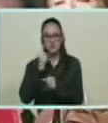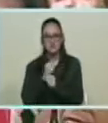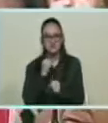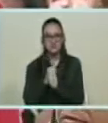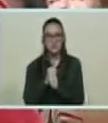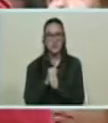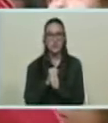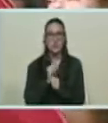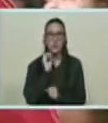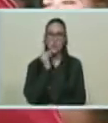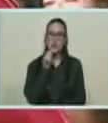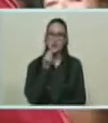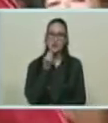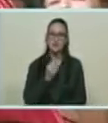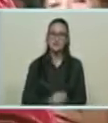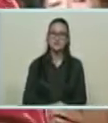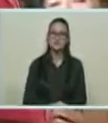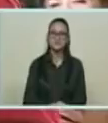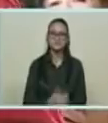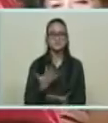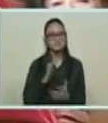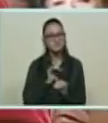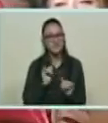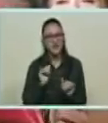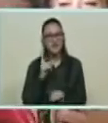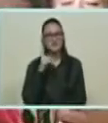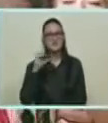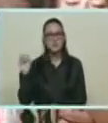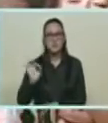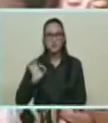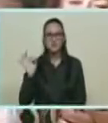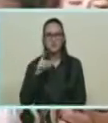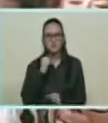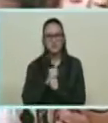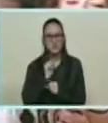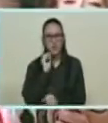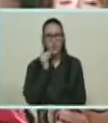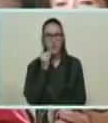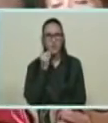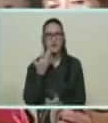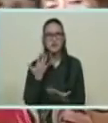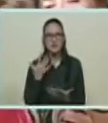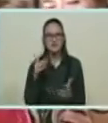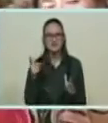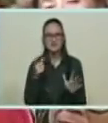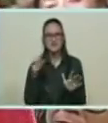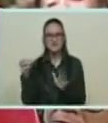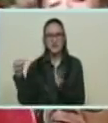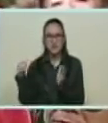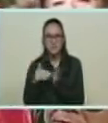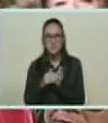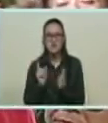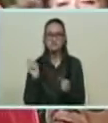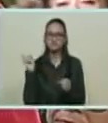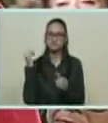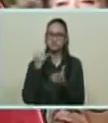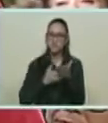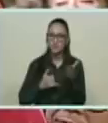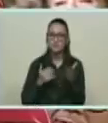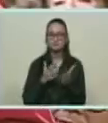Juvenil. Pero bueno, ya el 100% de Chamba Juvenil, que eran los 600.000 registrados, se amplía